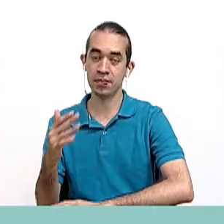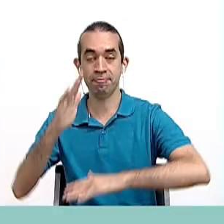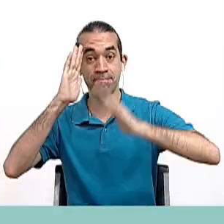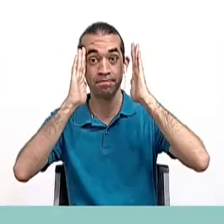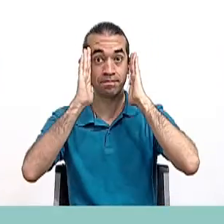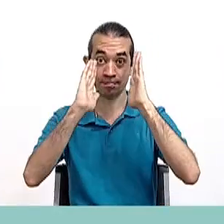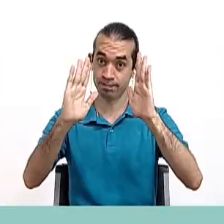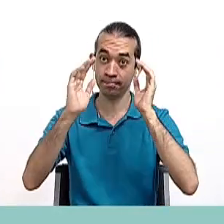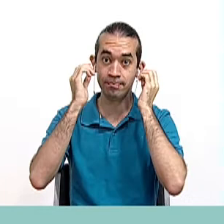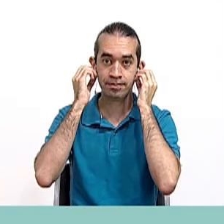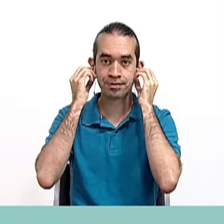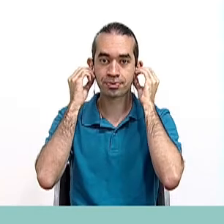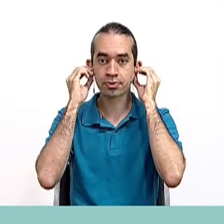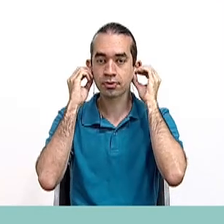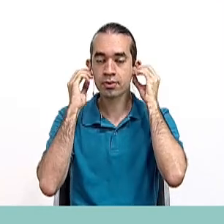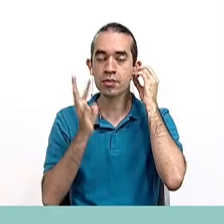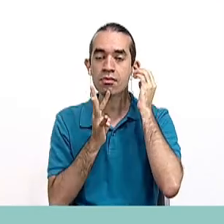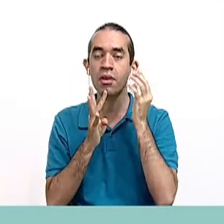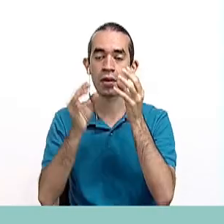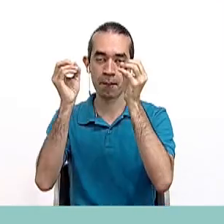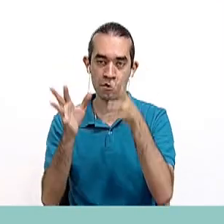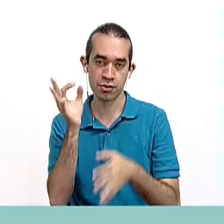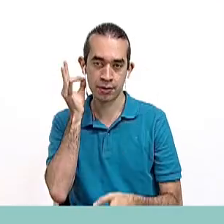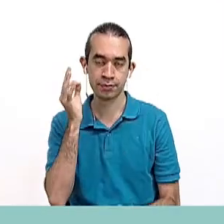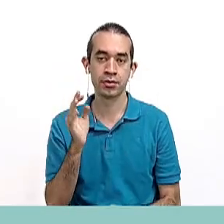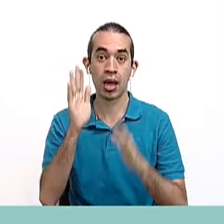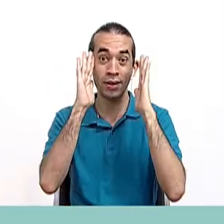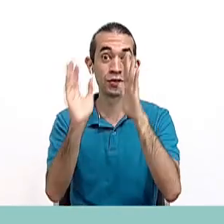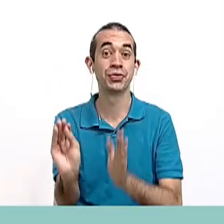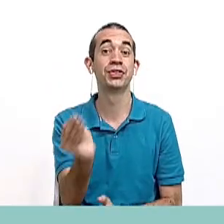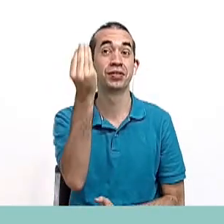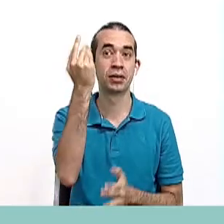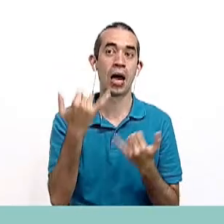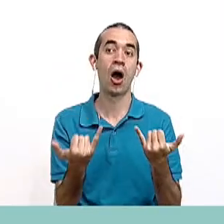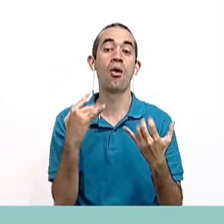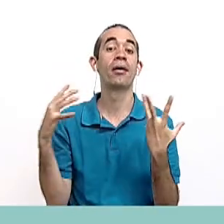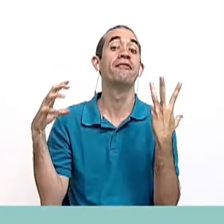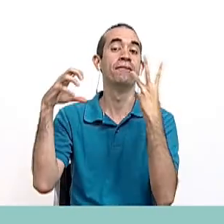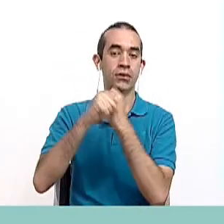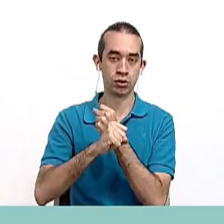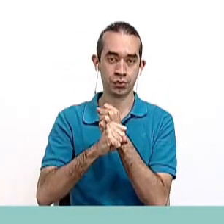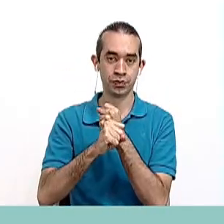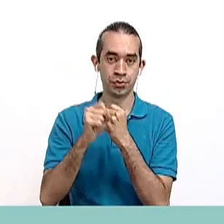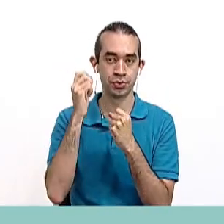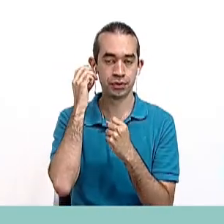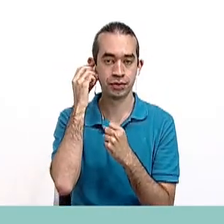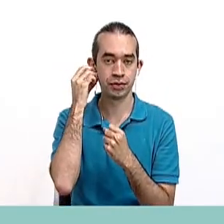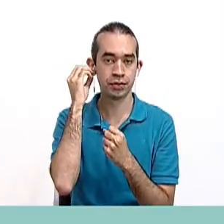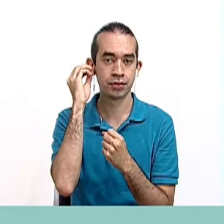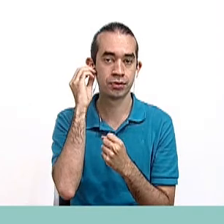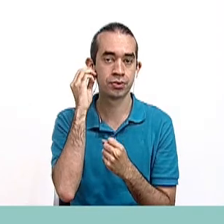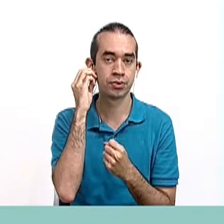Atención, mucha atención, jóvenes, porque estamos en la recapitulación.